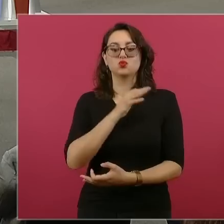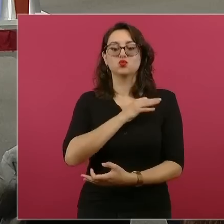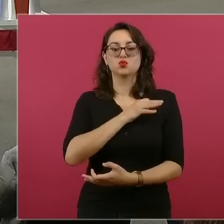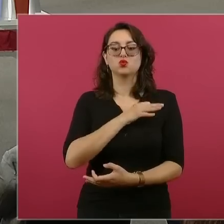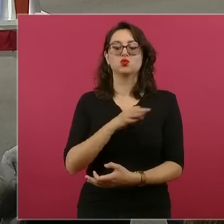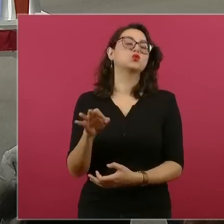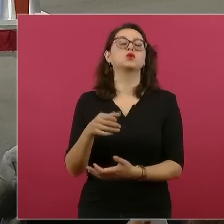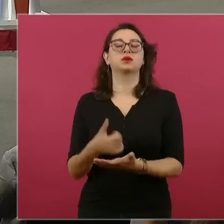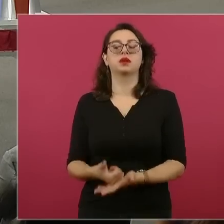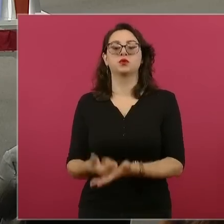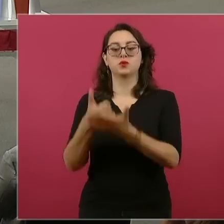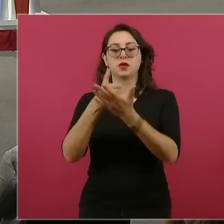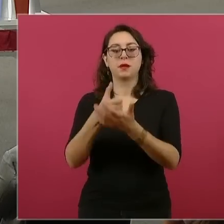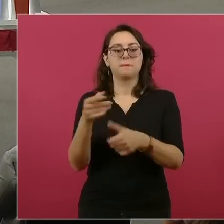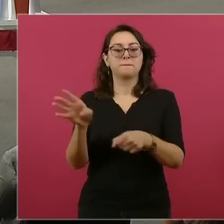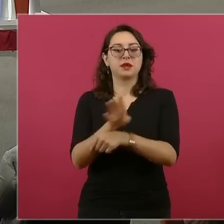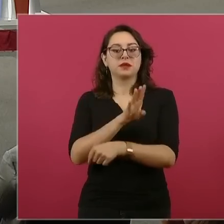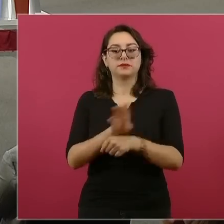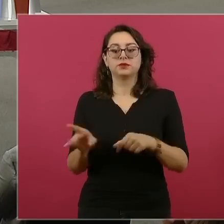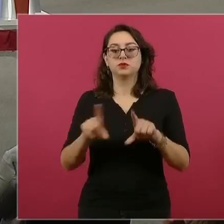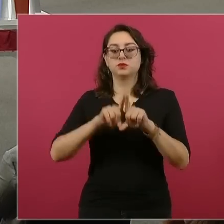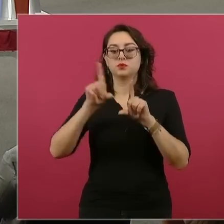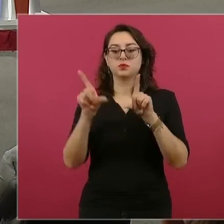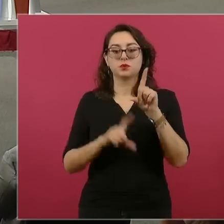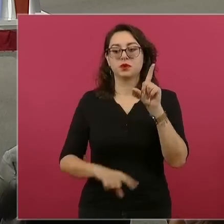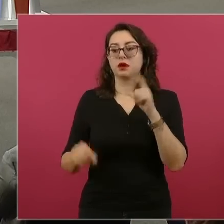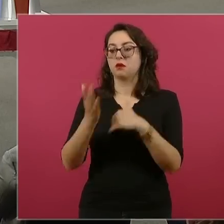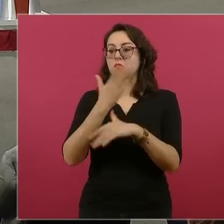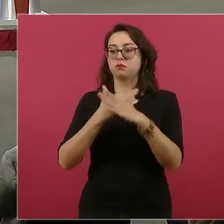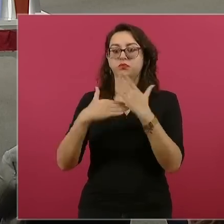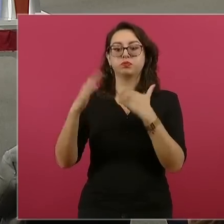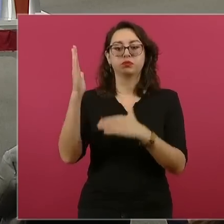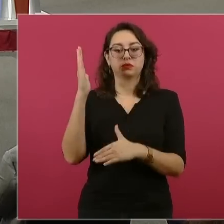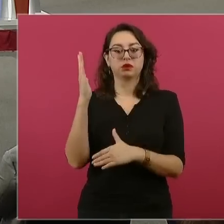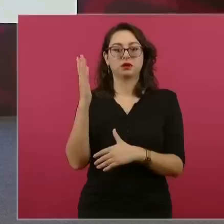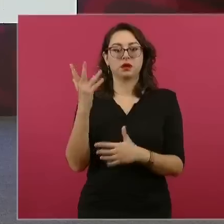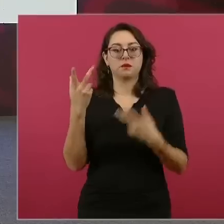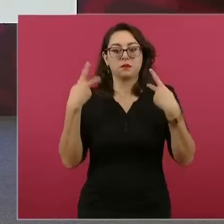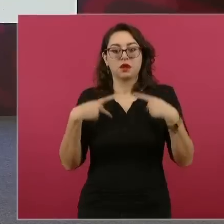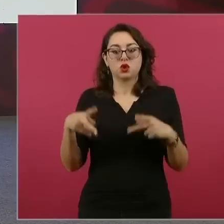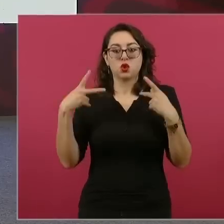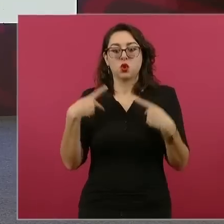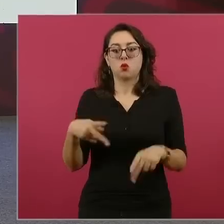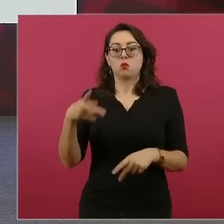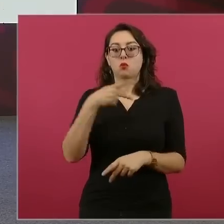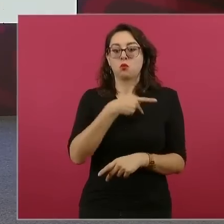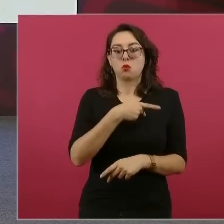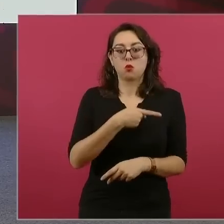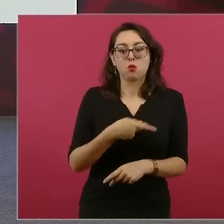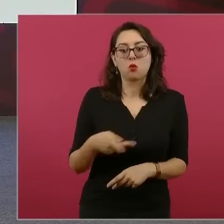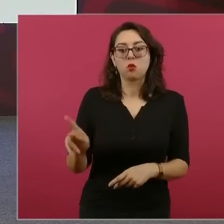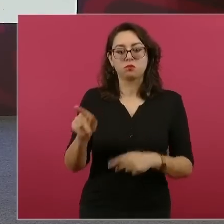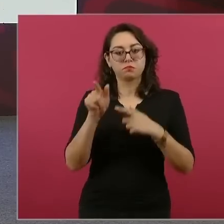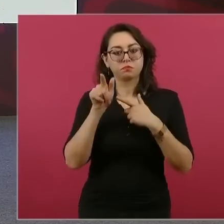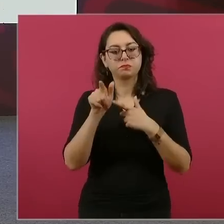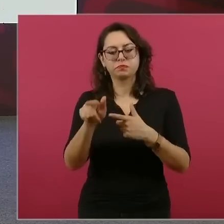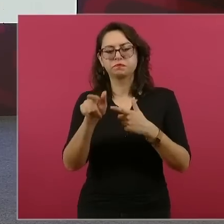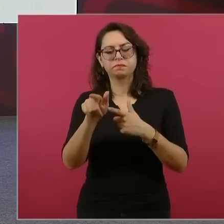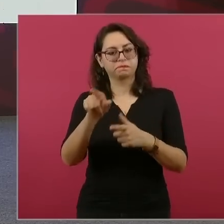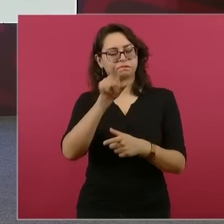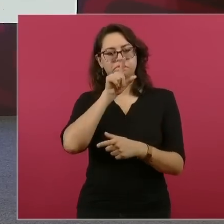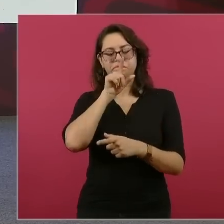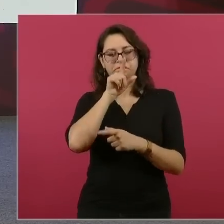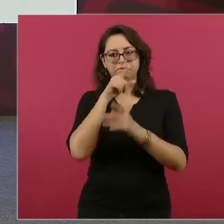inapreciables ventajas a la nación. No solo salvarán de la miseria, ni procurarán cierta